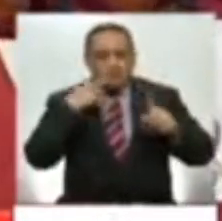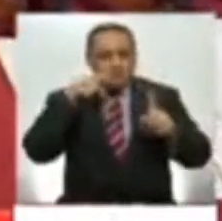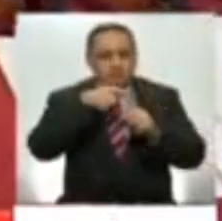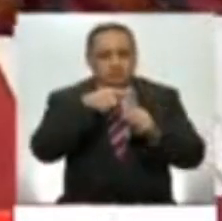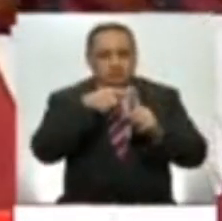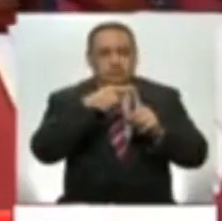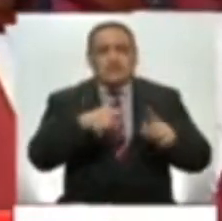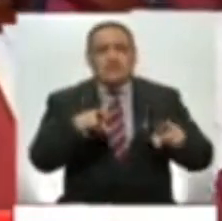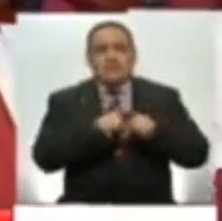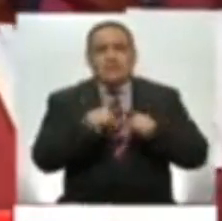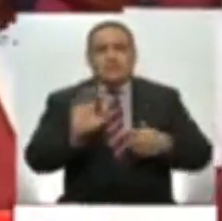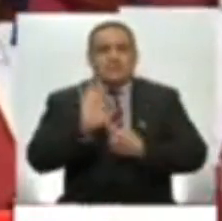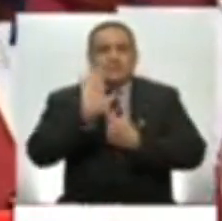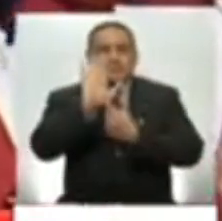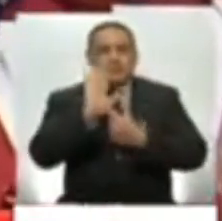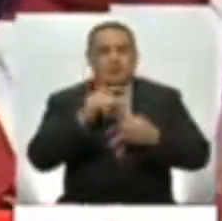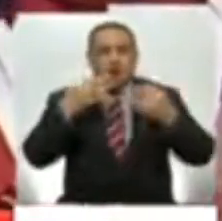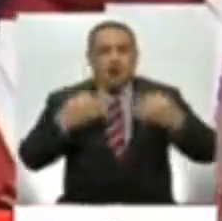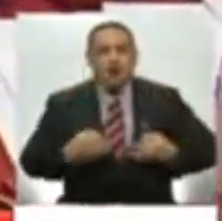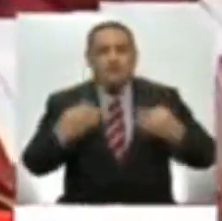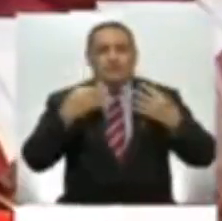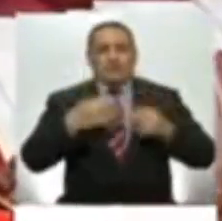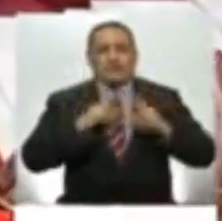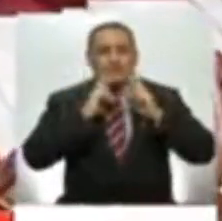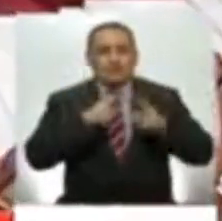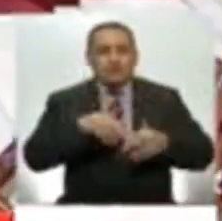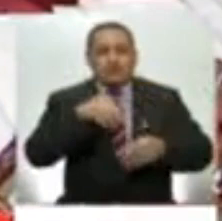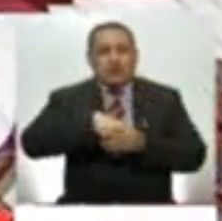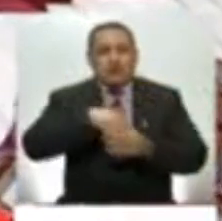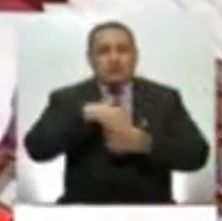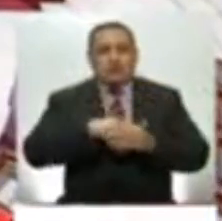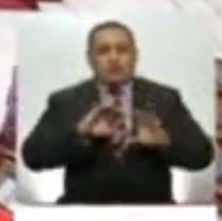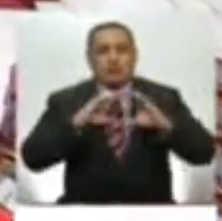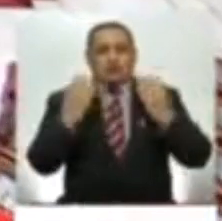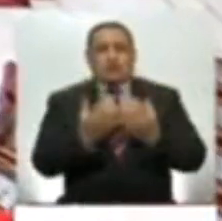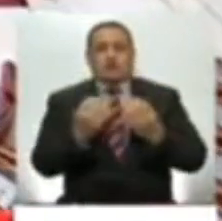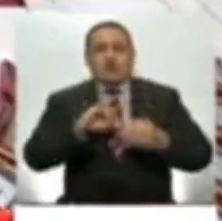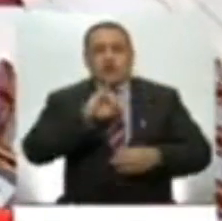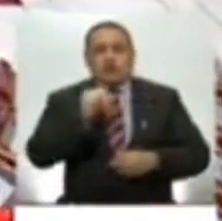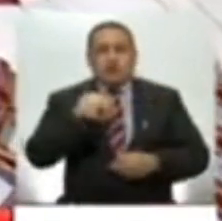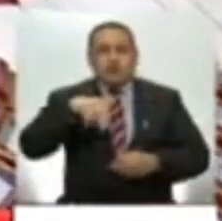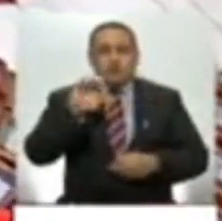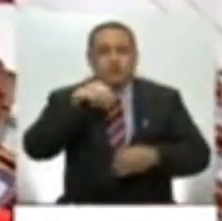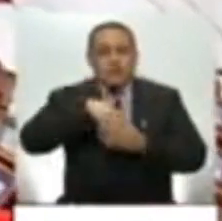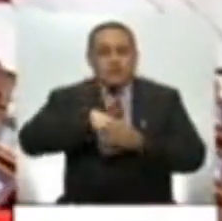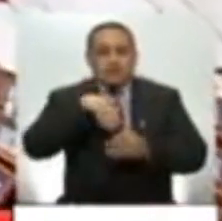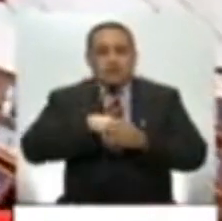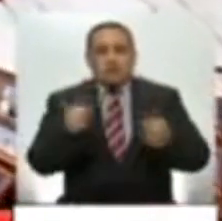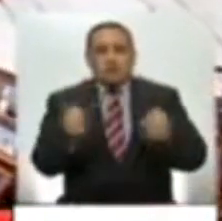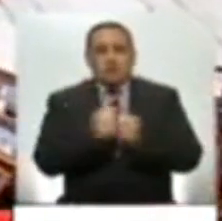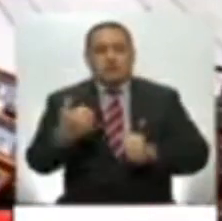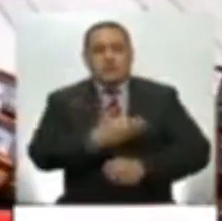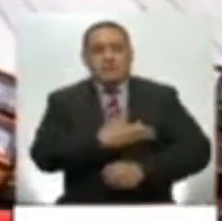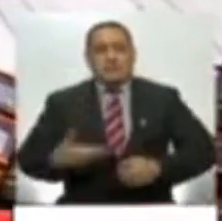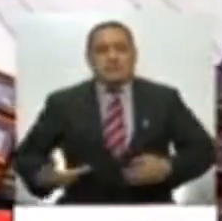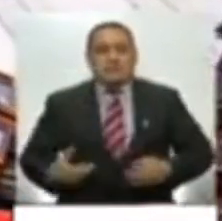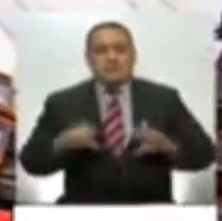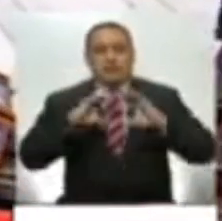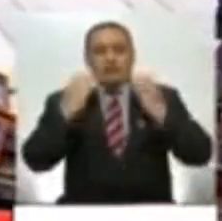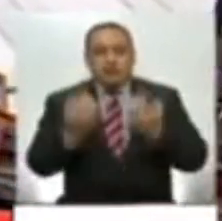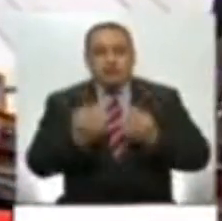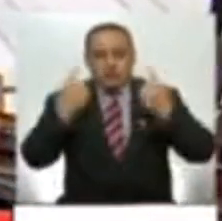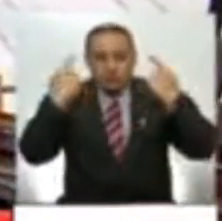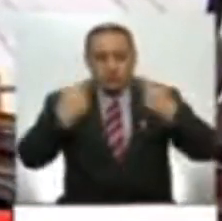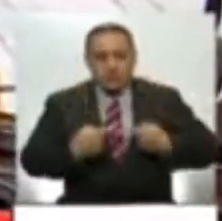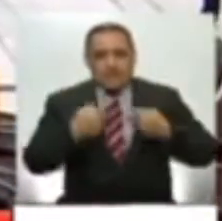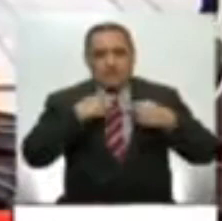alcances. Desde que se publiquen en forma oficial los resultados de las elecciones para el Congreso, el Jurado Nacional de Elecciones y el Presidente del Congreso dispondrán